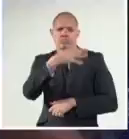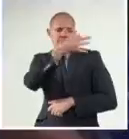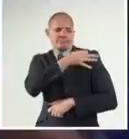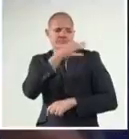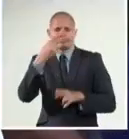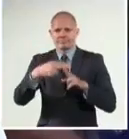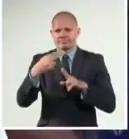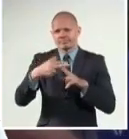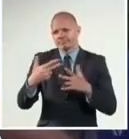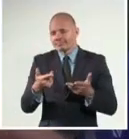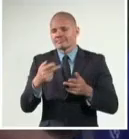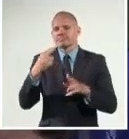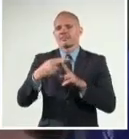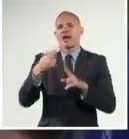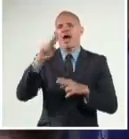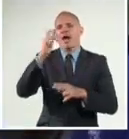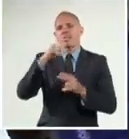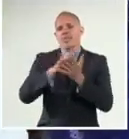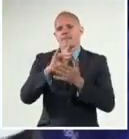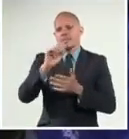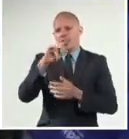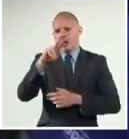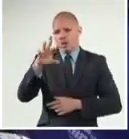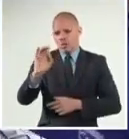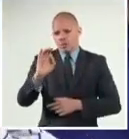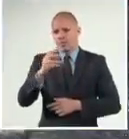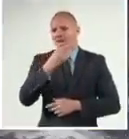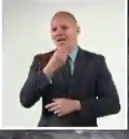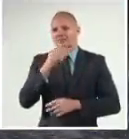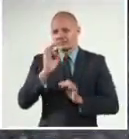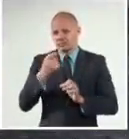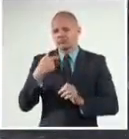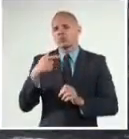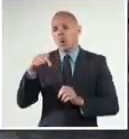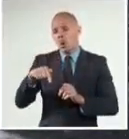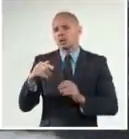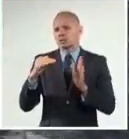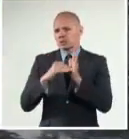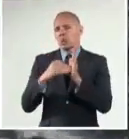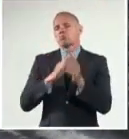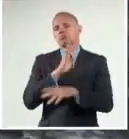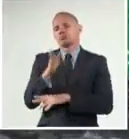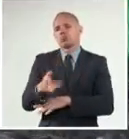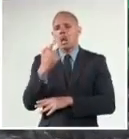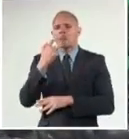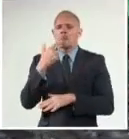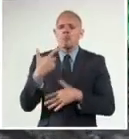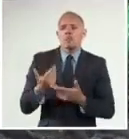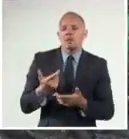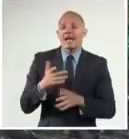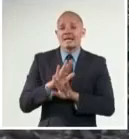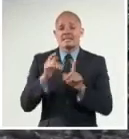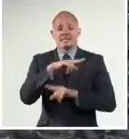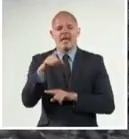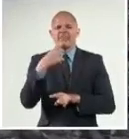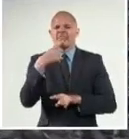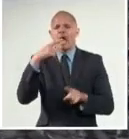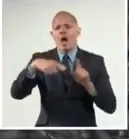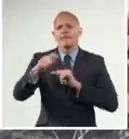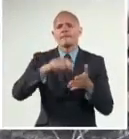Revolución, Ramiro Valdés Menéndez, pasadas las 6 de la tarde. El compromiso inmediato es concluir cuanto antes